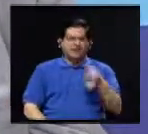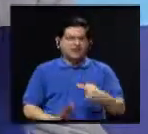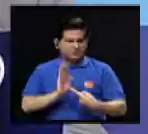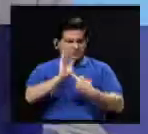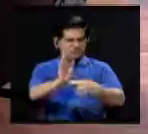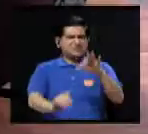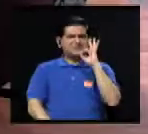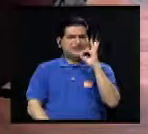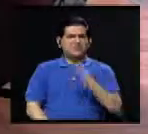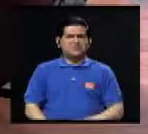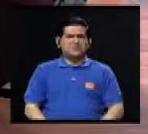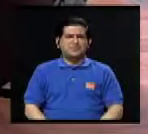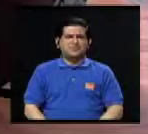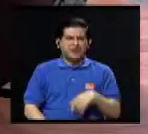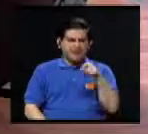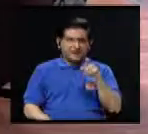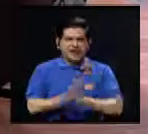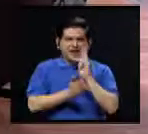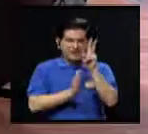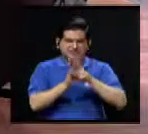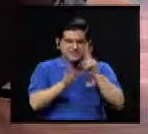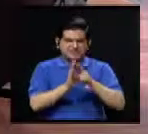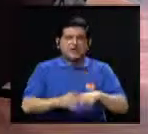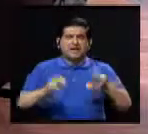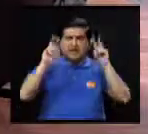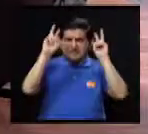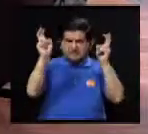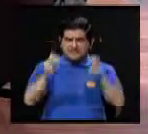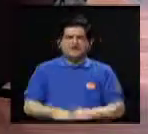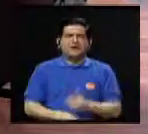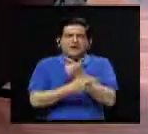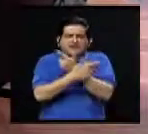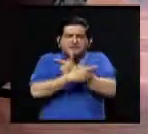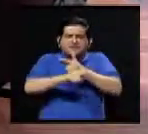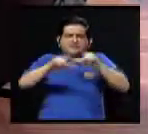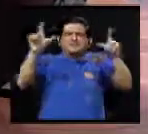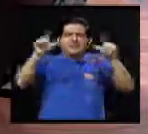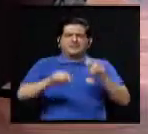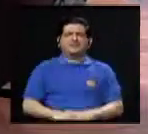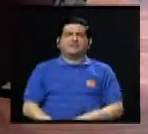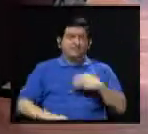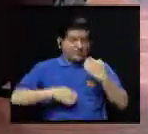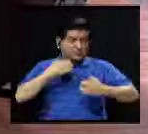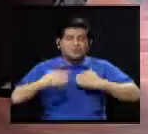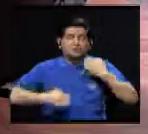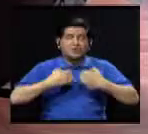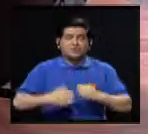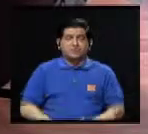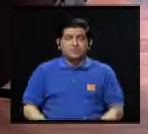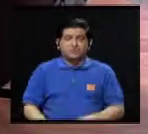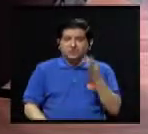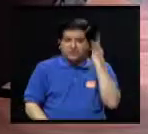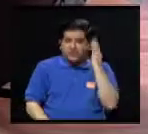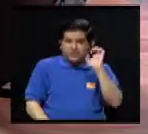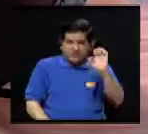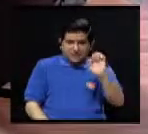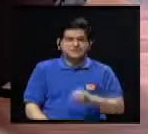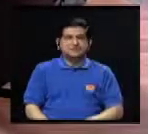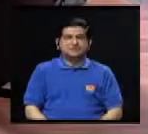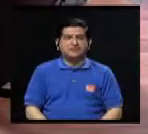retrata muy bien la dimensión del documental y del título, Salir a Volar. Es conmovedor cuando Doña Esperanza